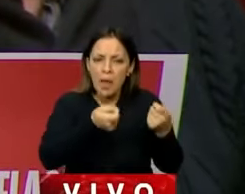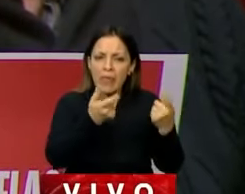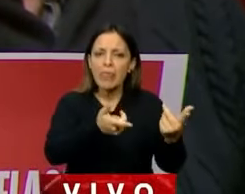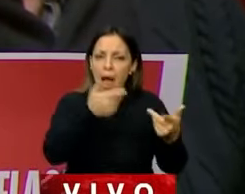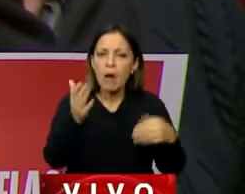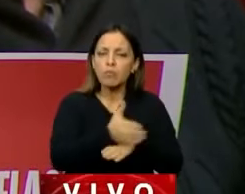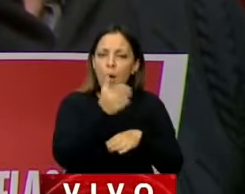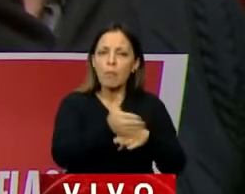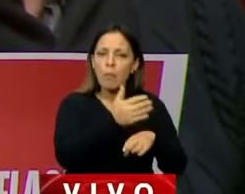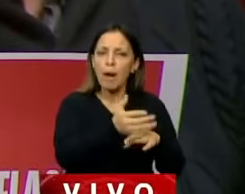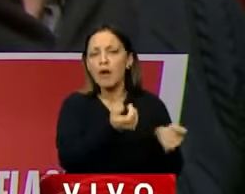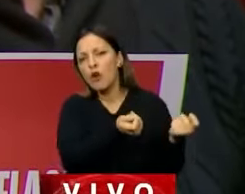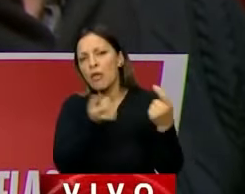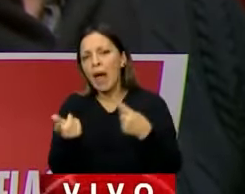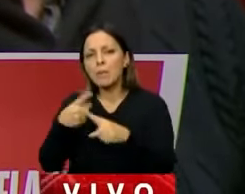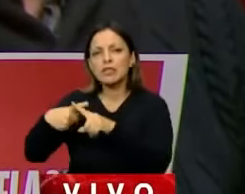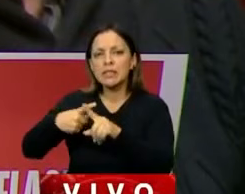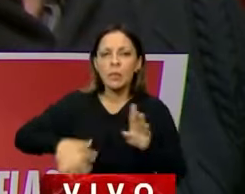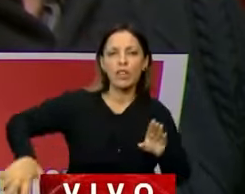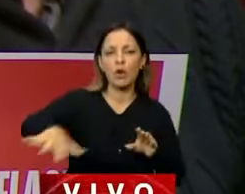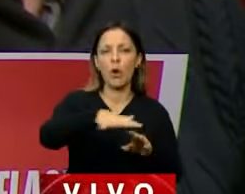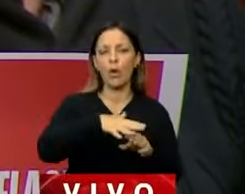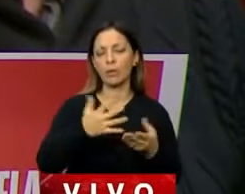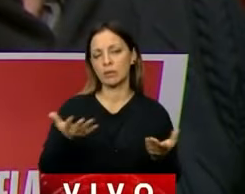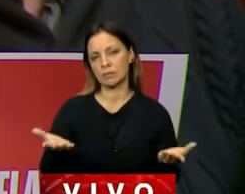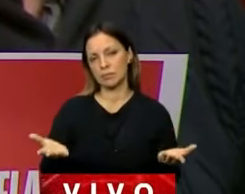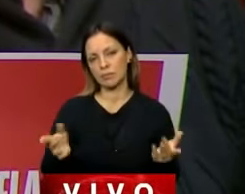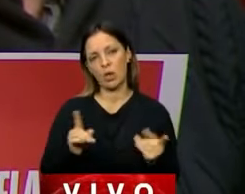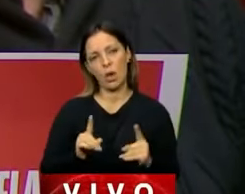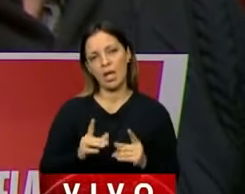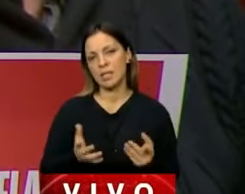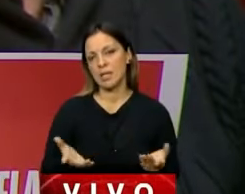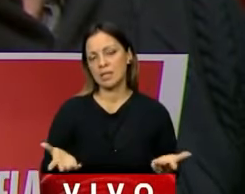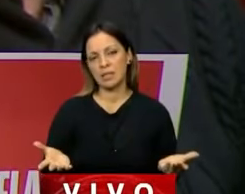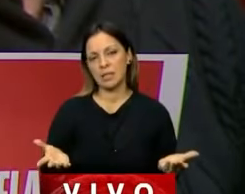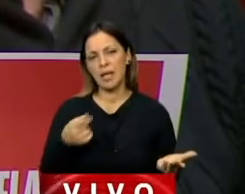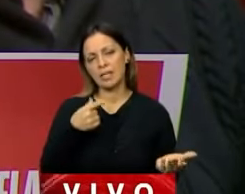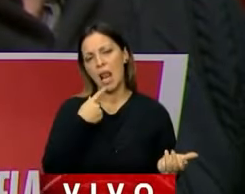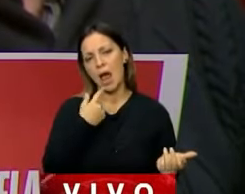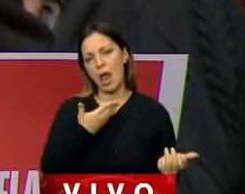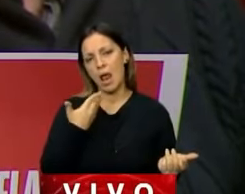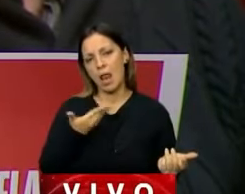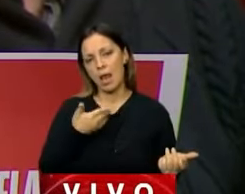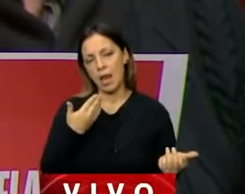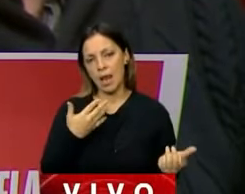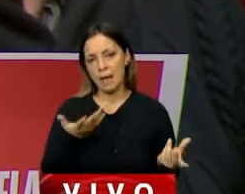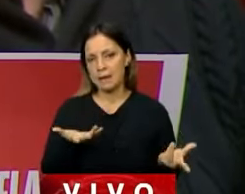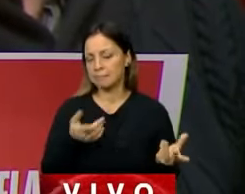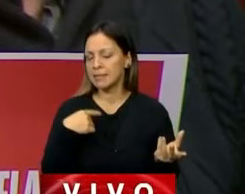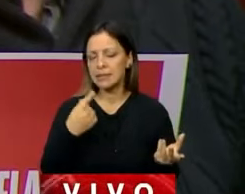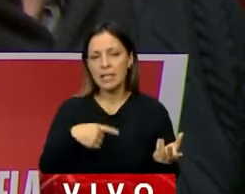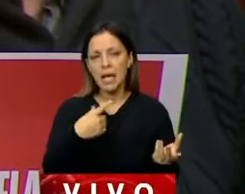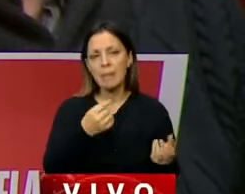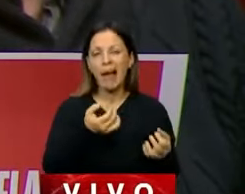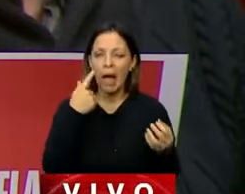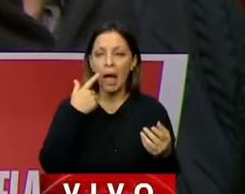va a llegar más o menos a todos. No es así. Ese es el verso con el cual se